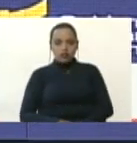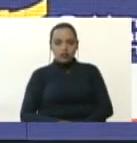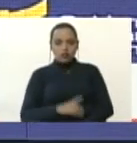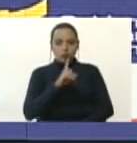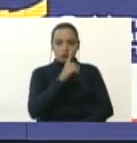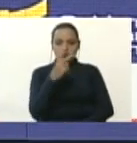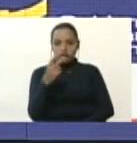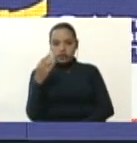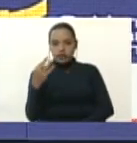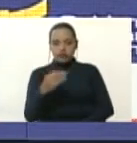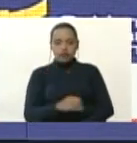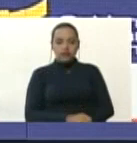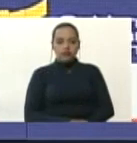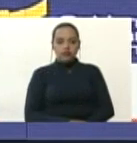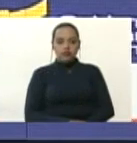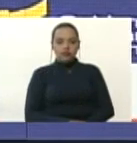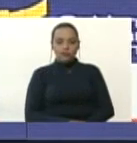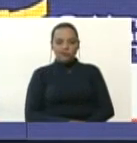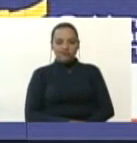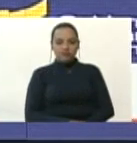1, 2 y 3,